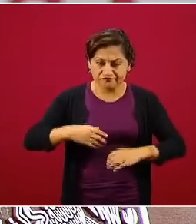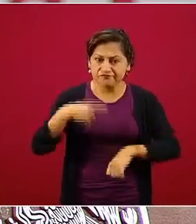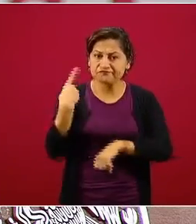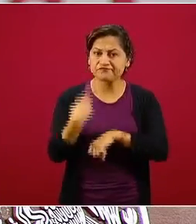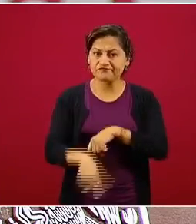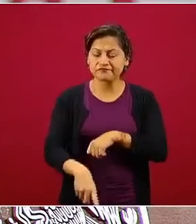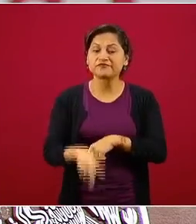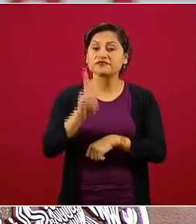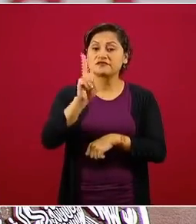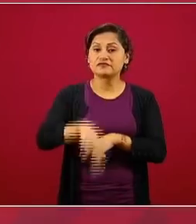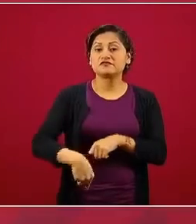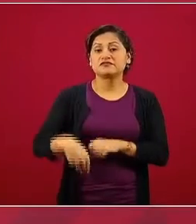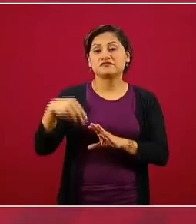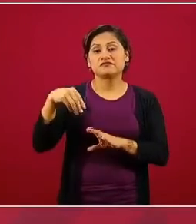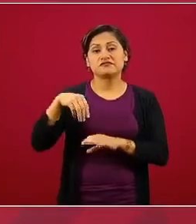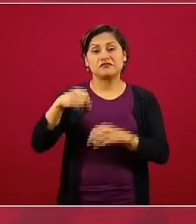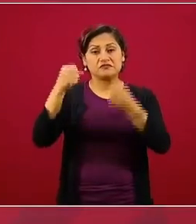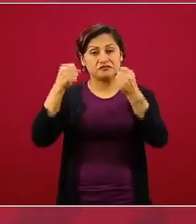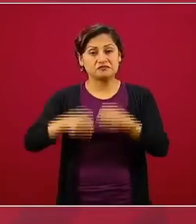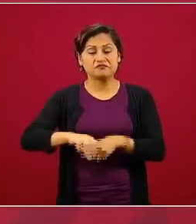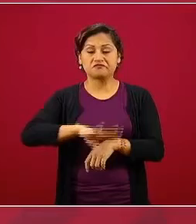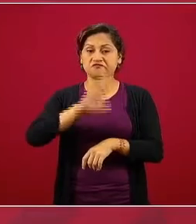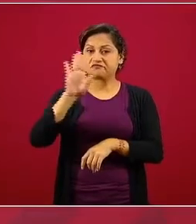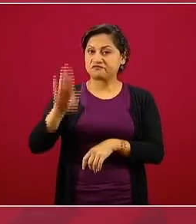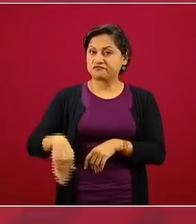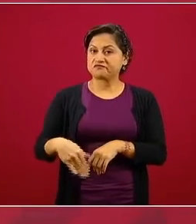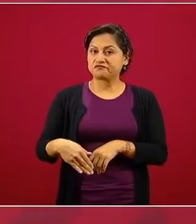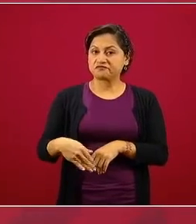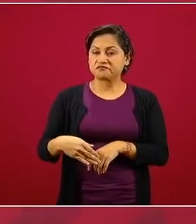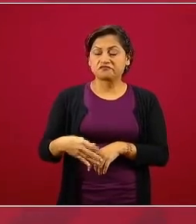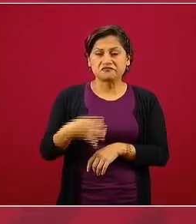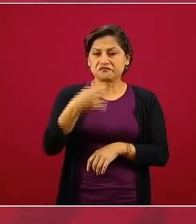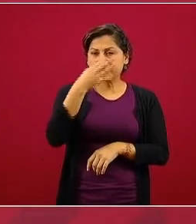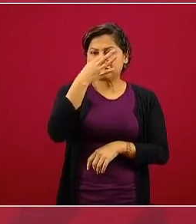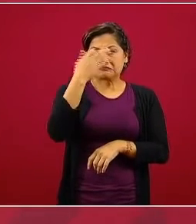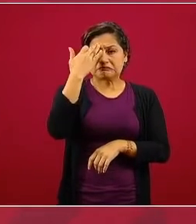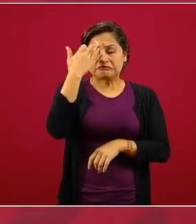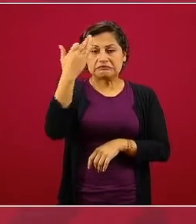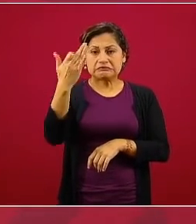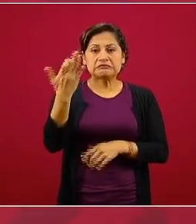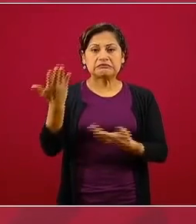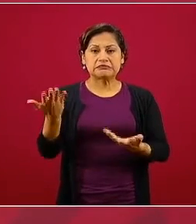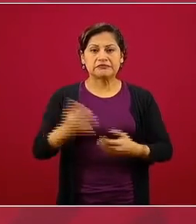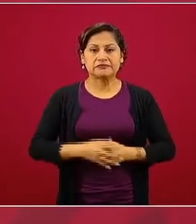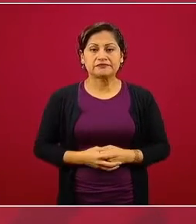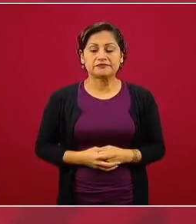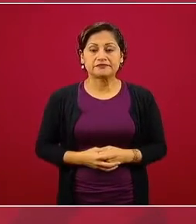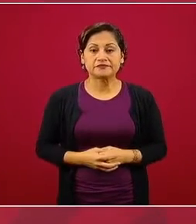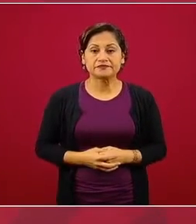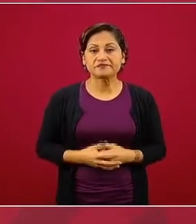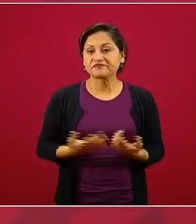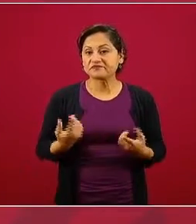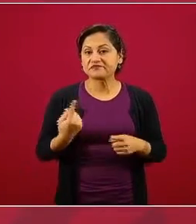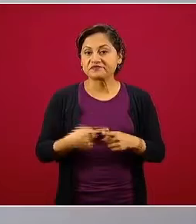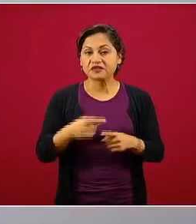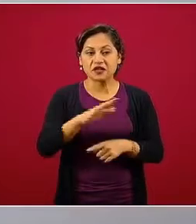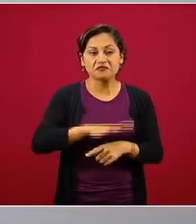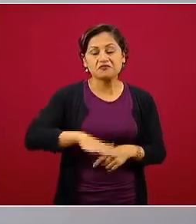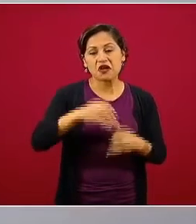le quitan la vida en muy poco tiempo a los jóvenes, a los que